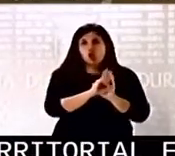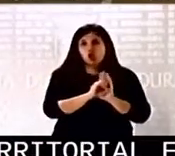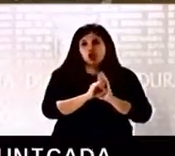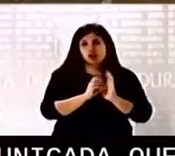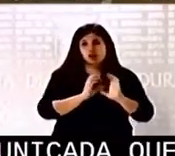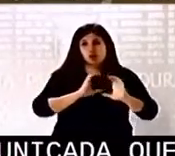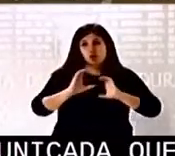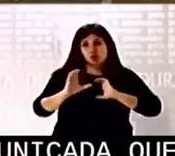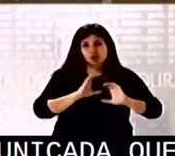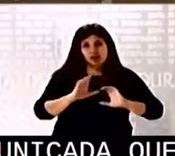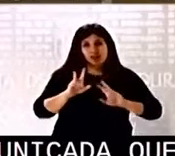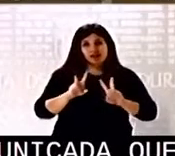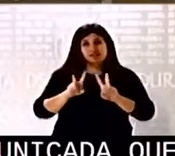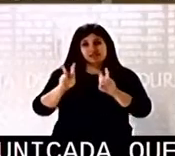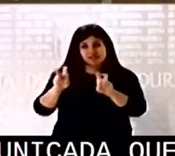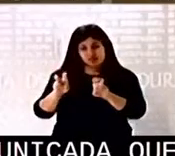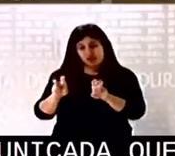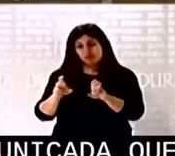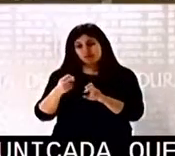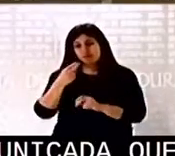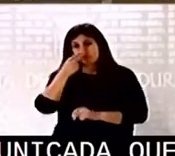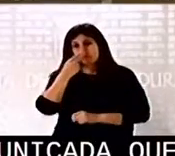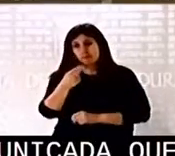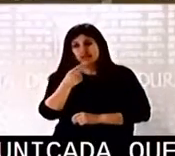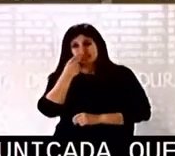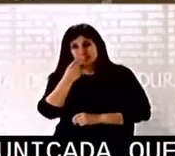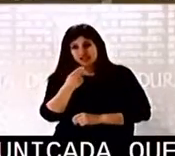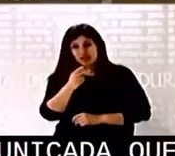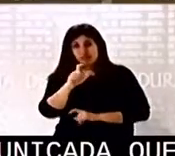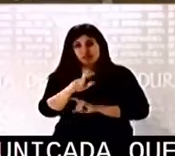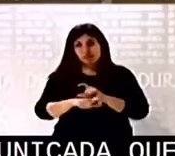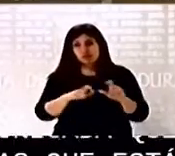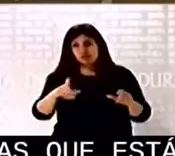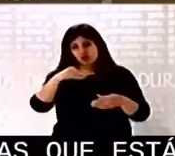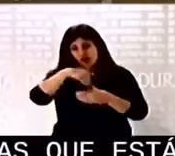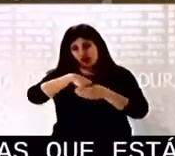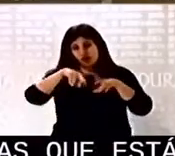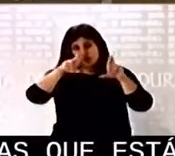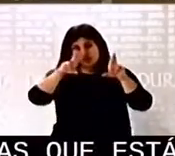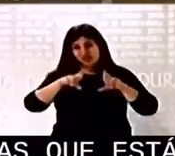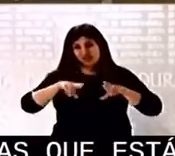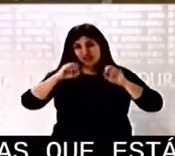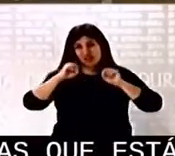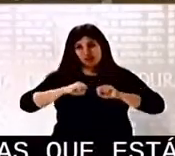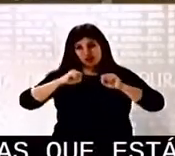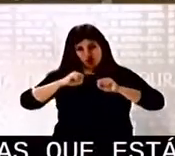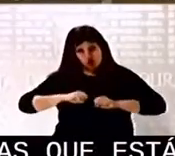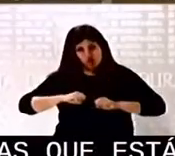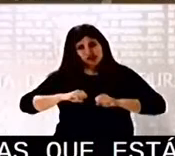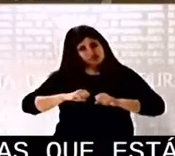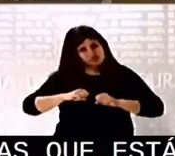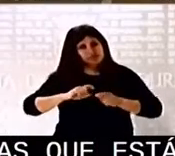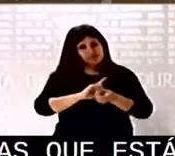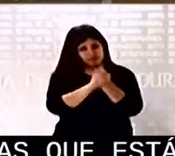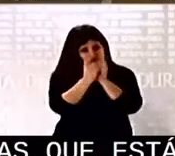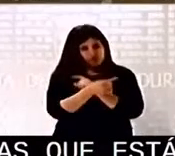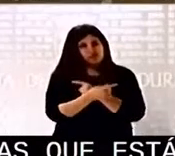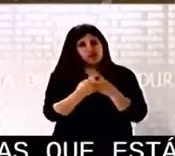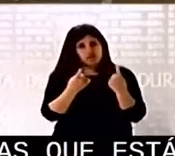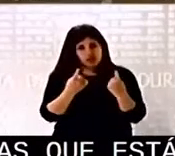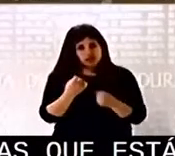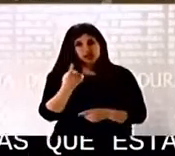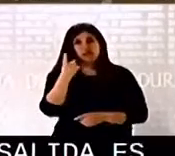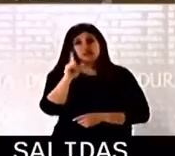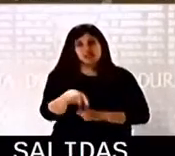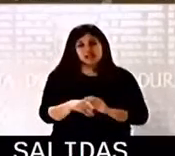las visitas de las personas que están en residencias de mayores y también las salidas terapéuticas